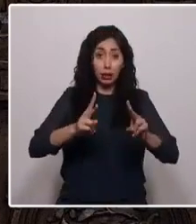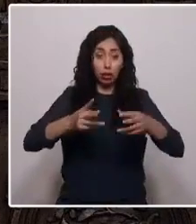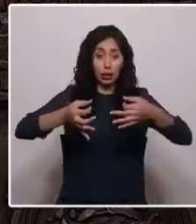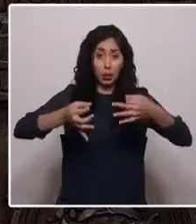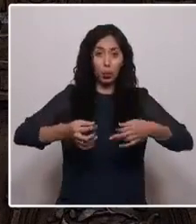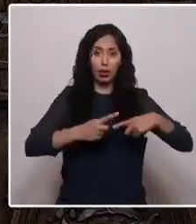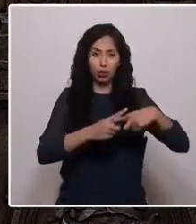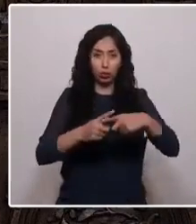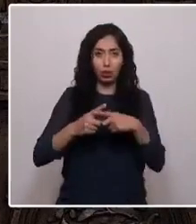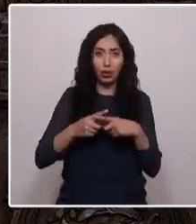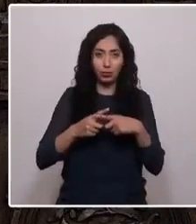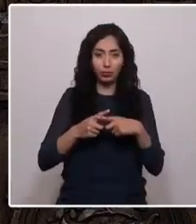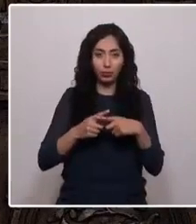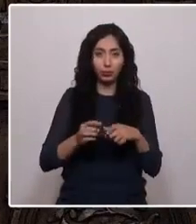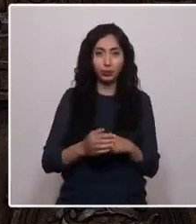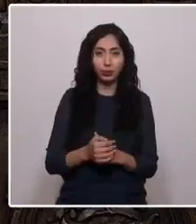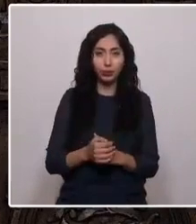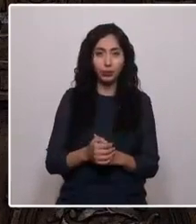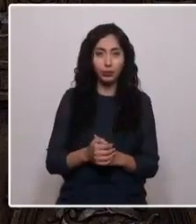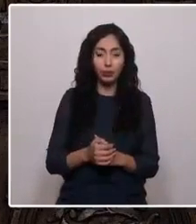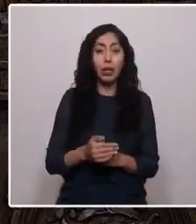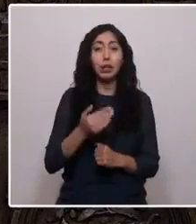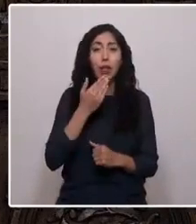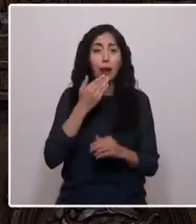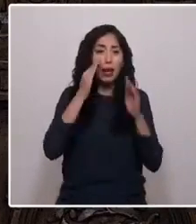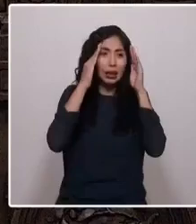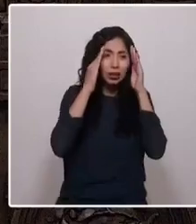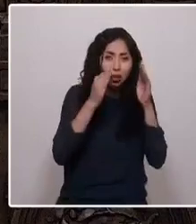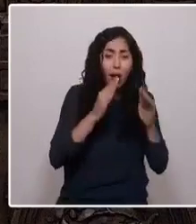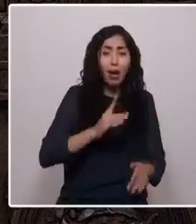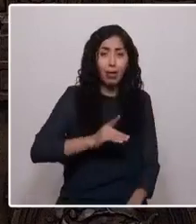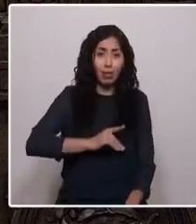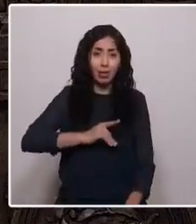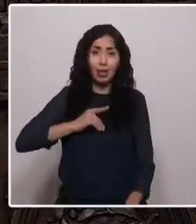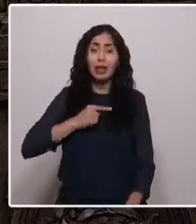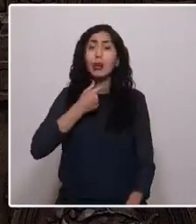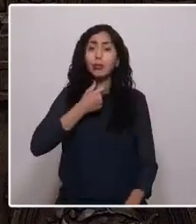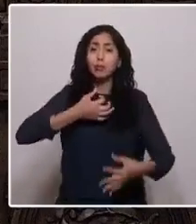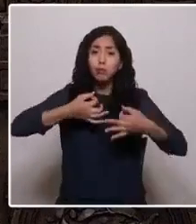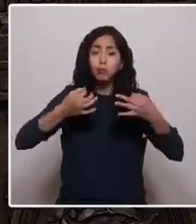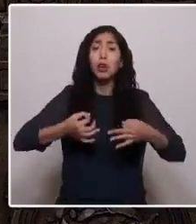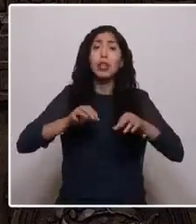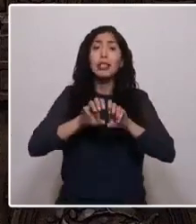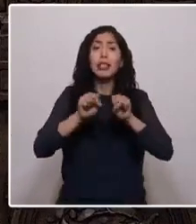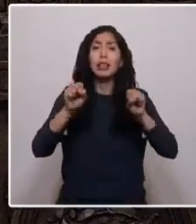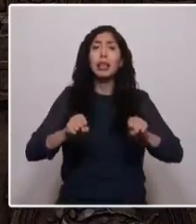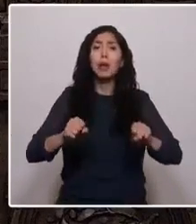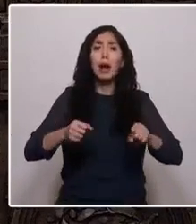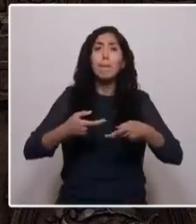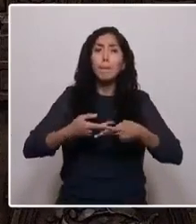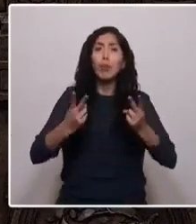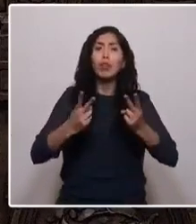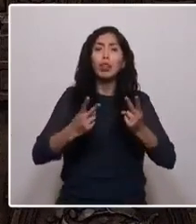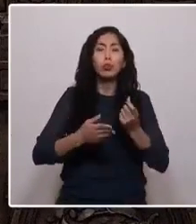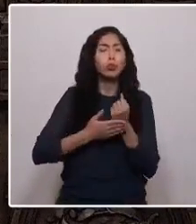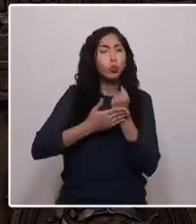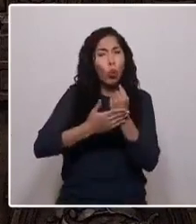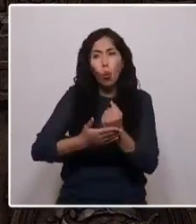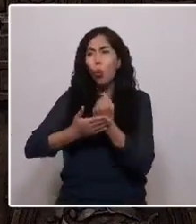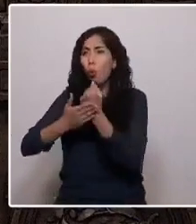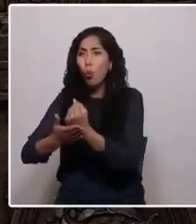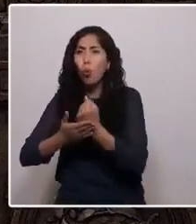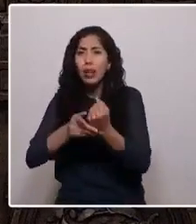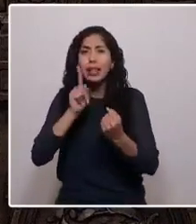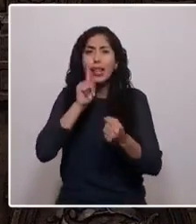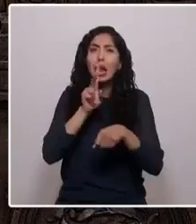social y a pensiones dignas que sean garantizada a través de un sistema público profundamente solidario y administrado por el estado